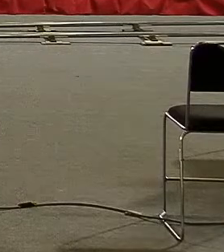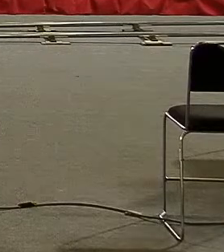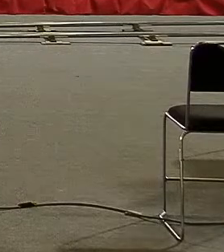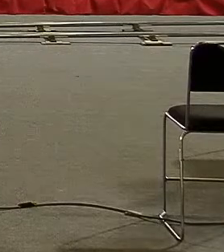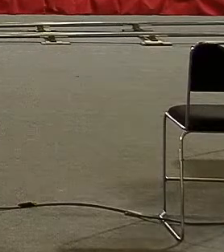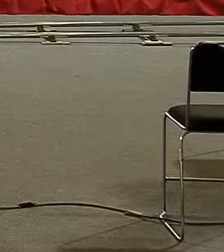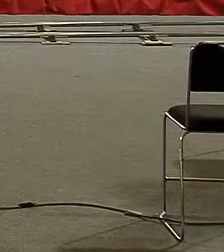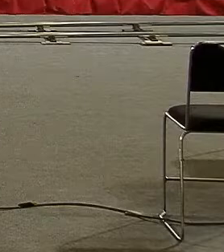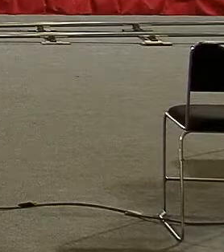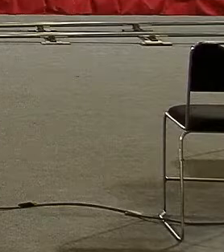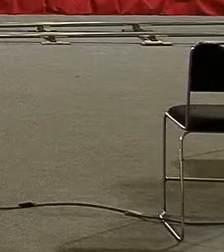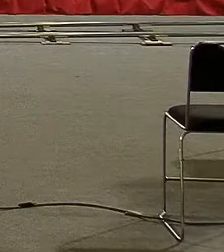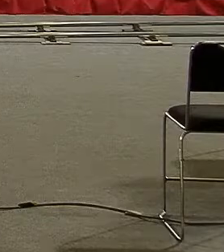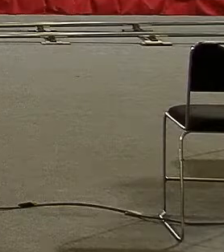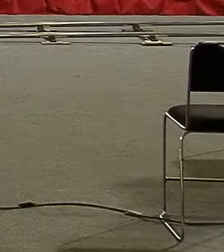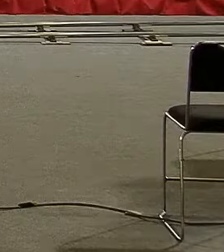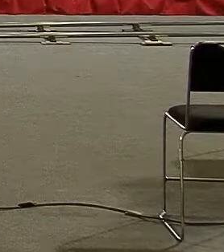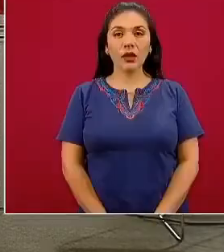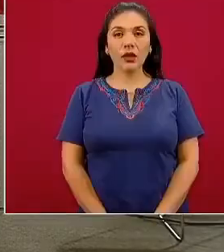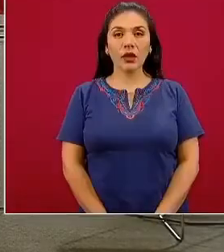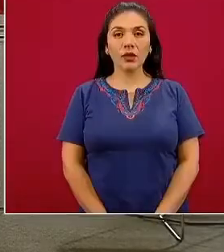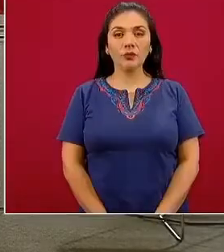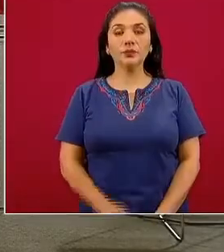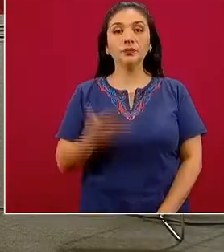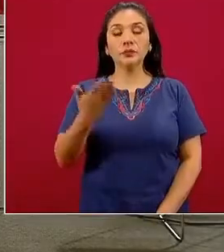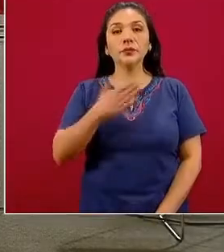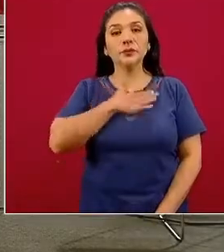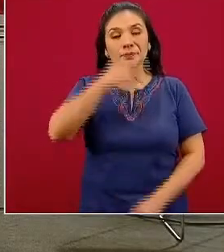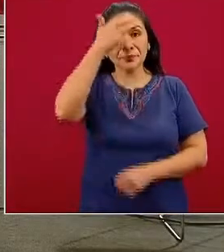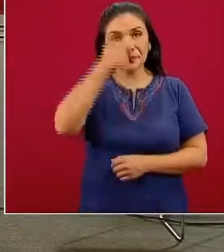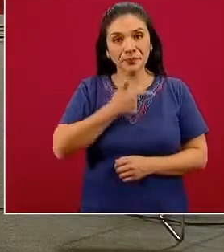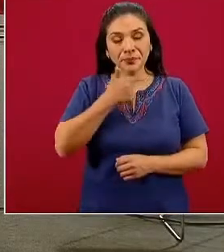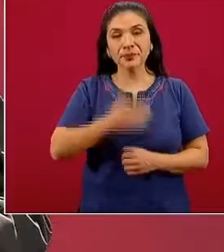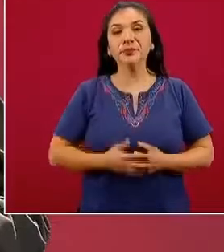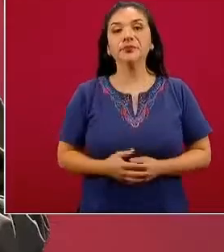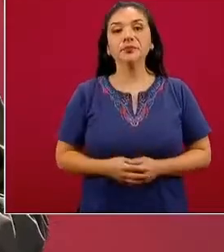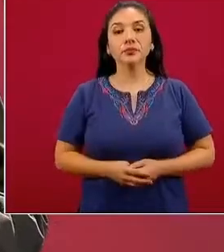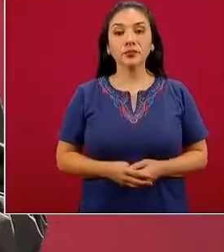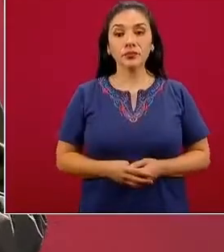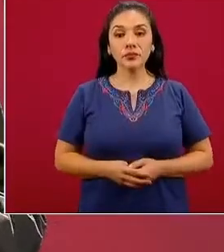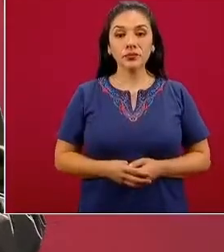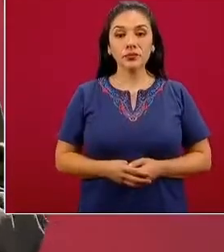Ahorita. Muy bien, muy buenas noches.